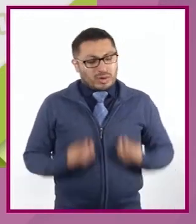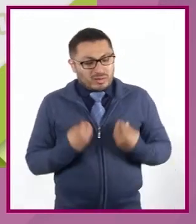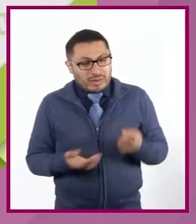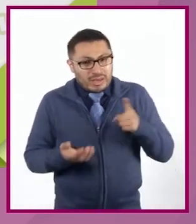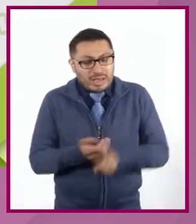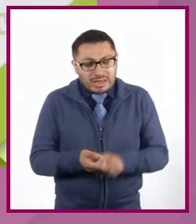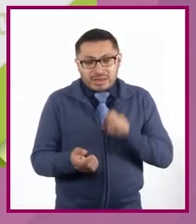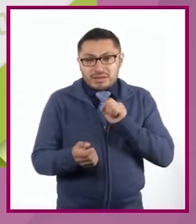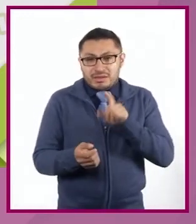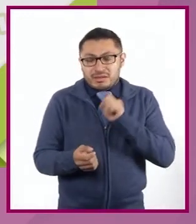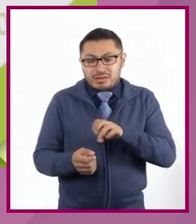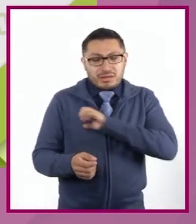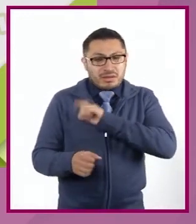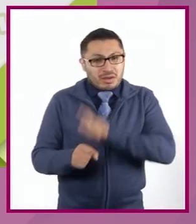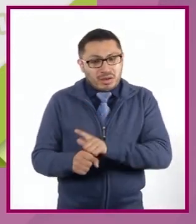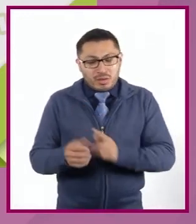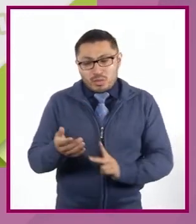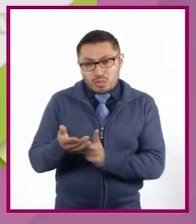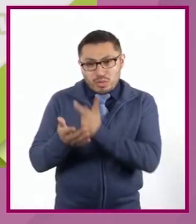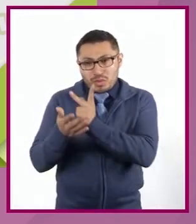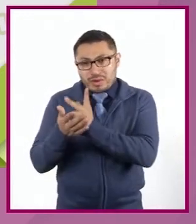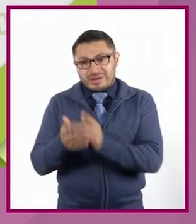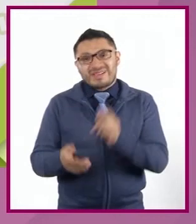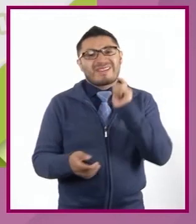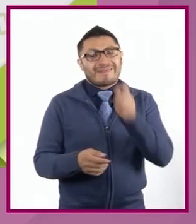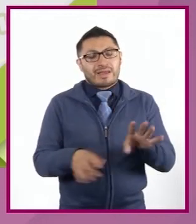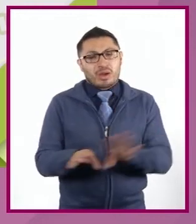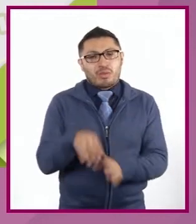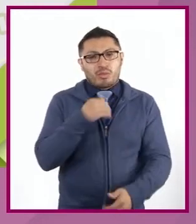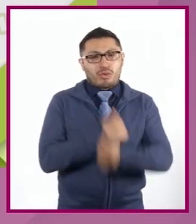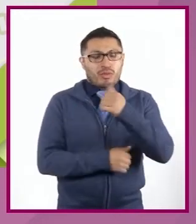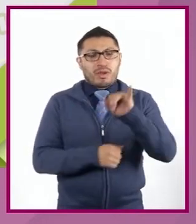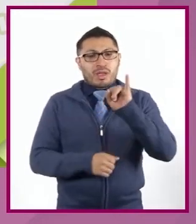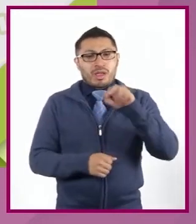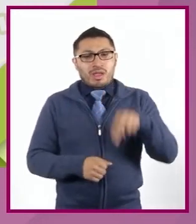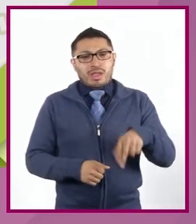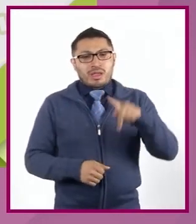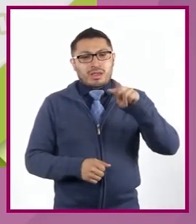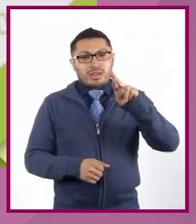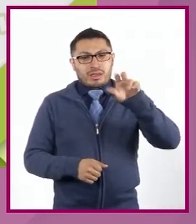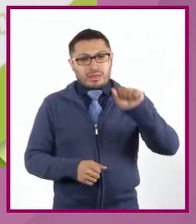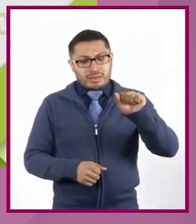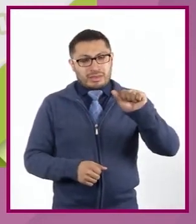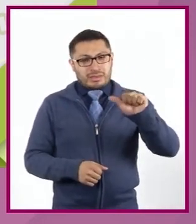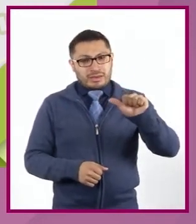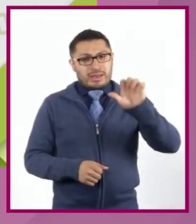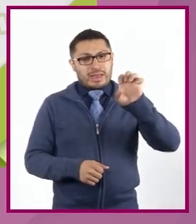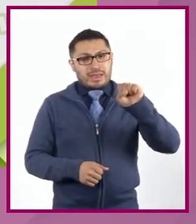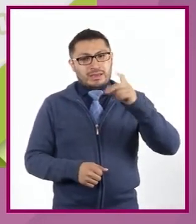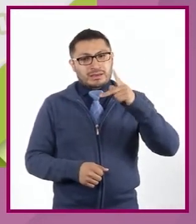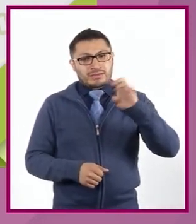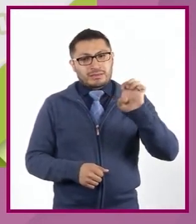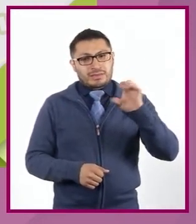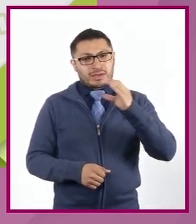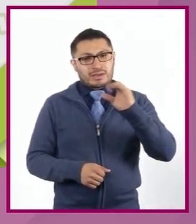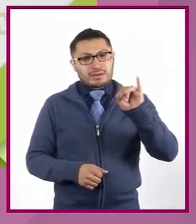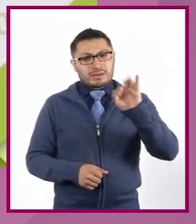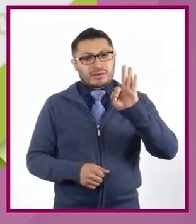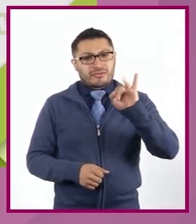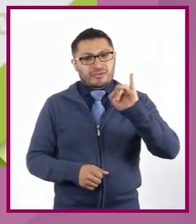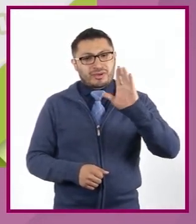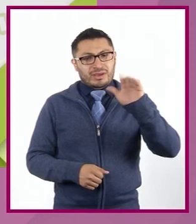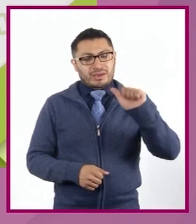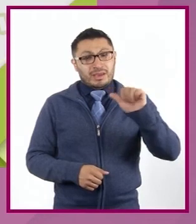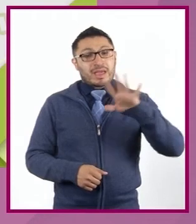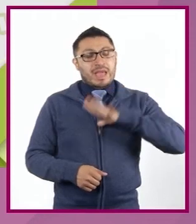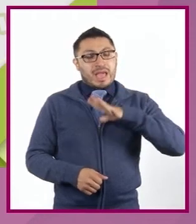organismos de la misma especie, es decir, competencia intraespecífica, y lucha por la sobrevivencia entre los organismos